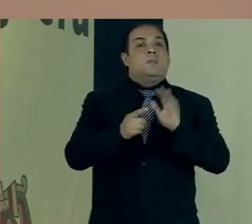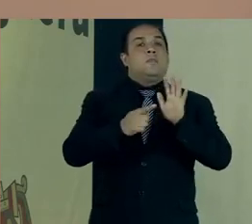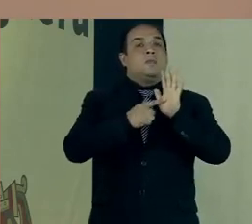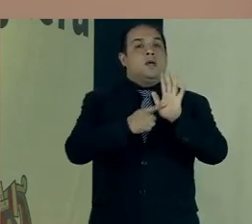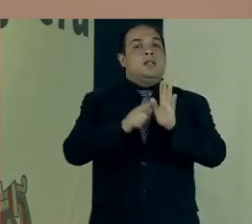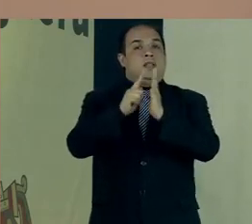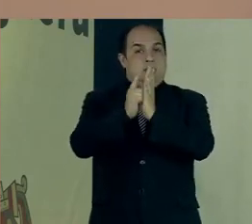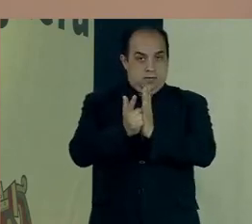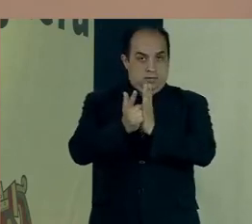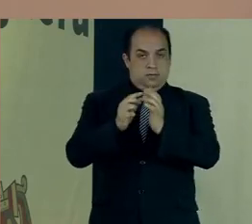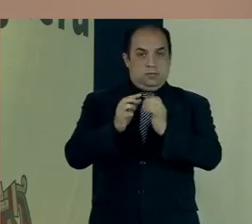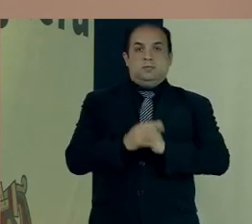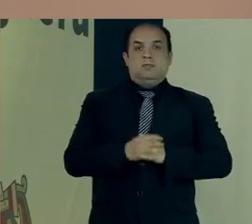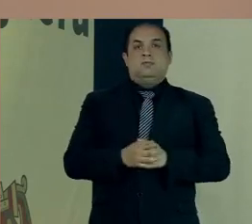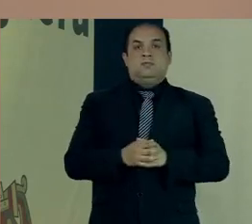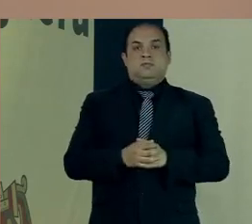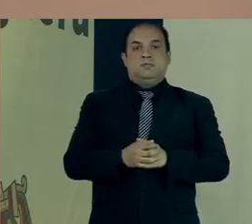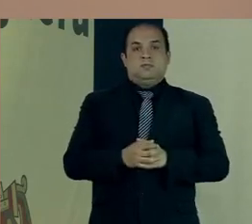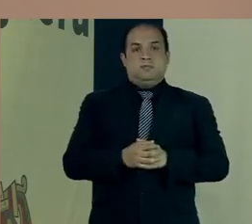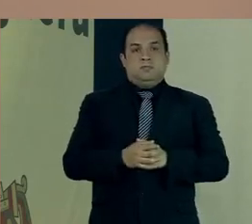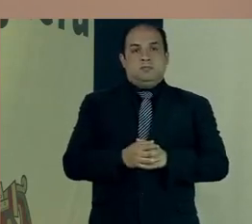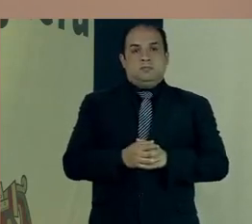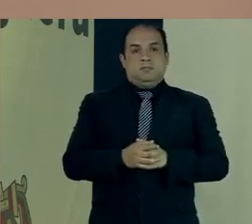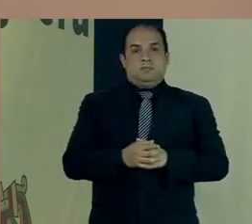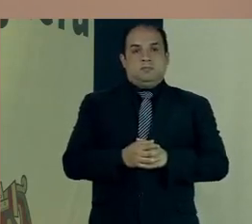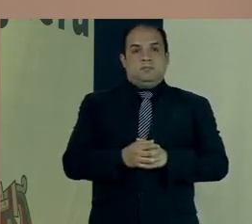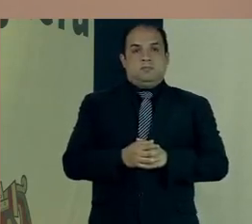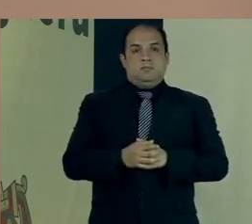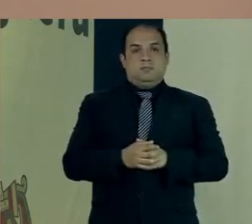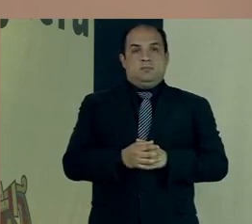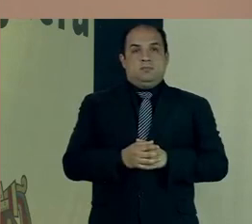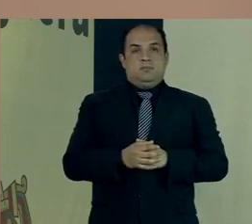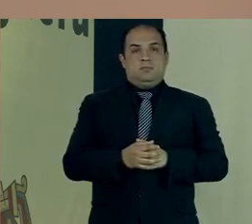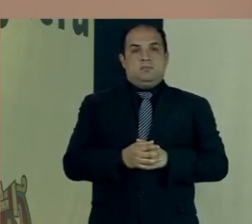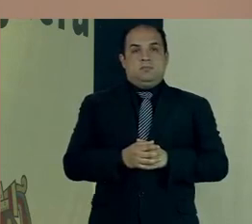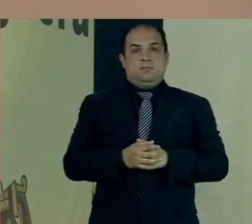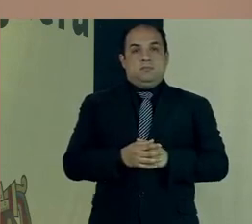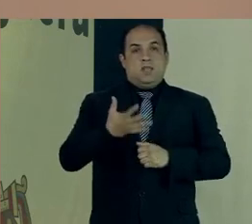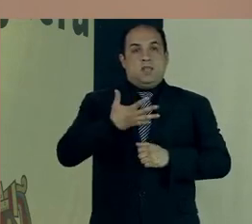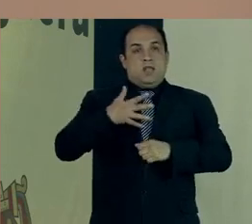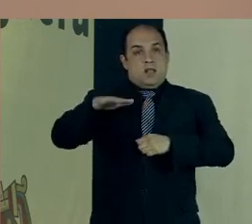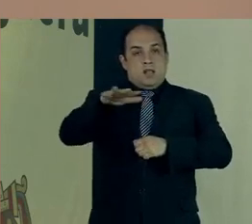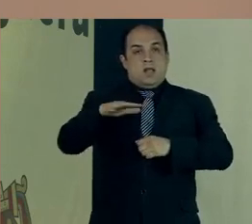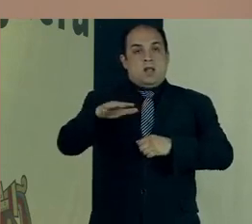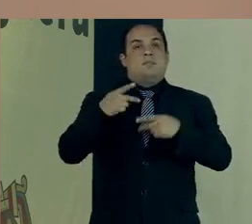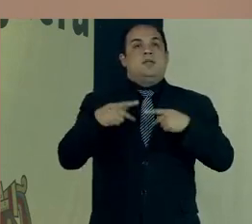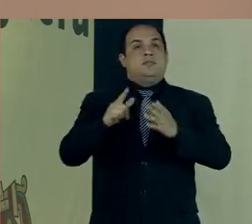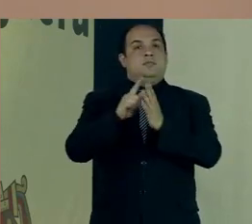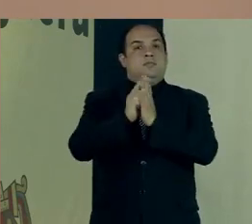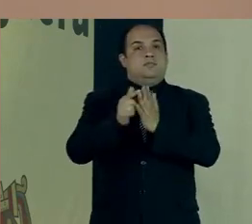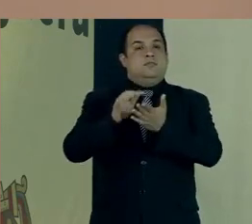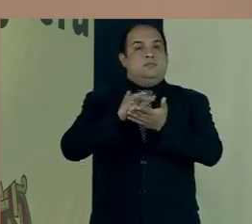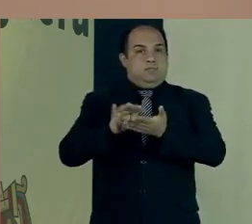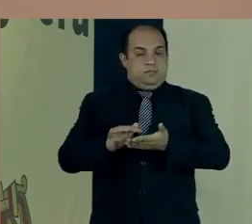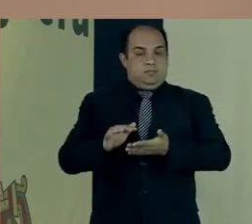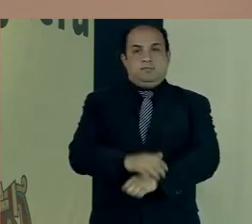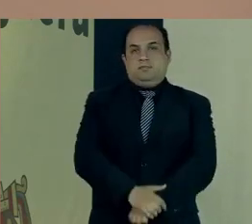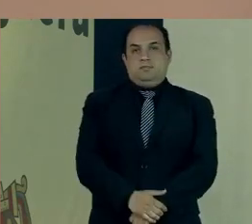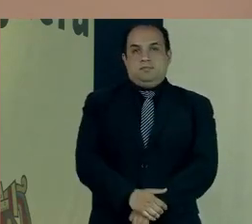presentar la novela darle entrada en el territorio de los lectores